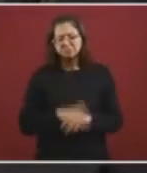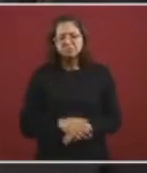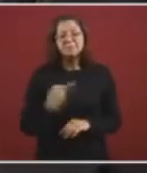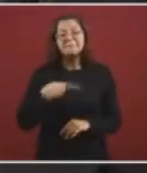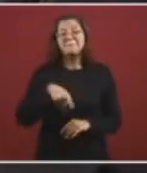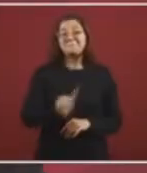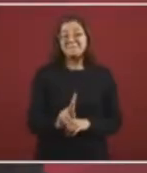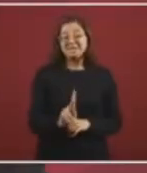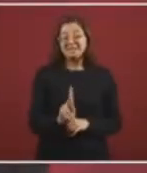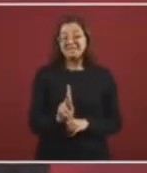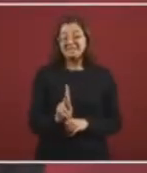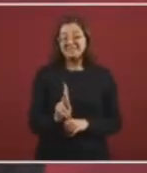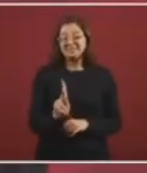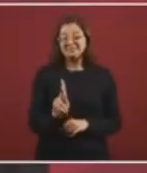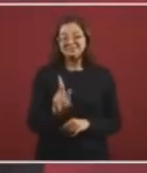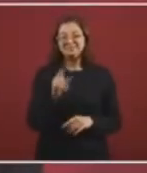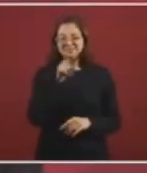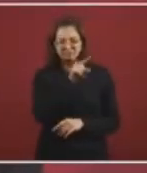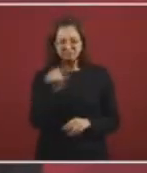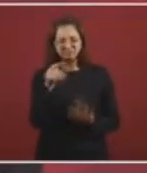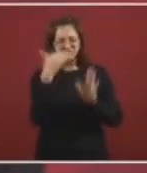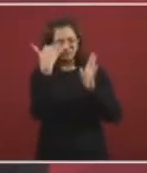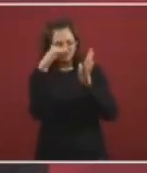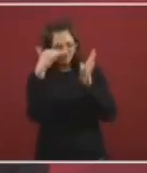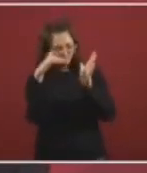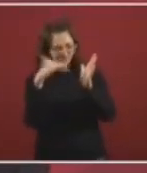Pero si leen ustedes el texto,